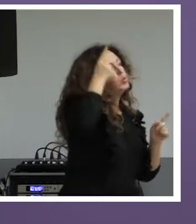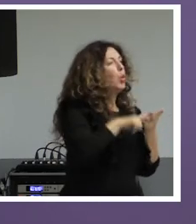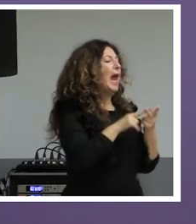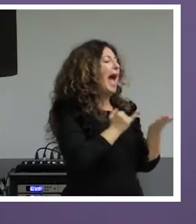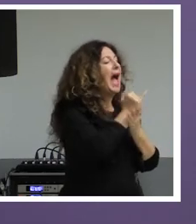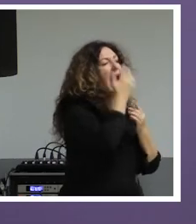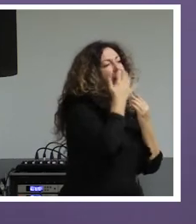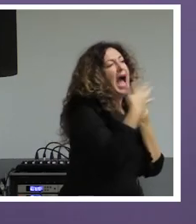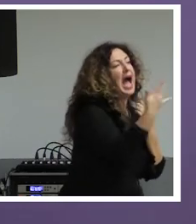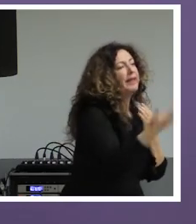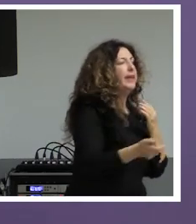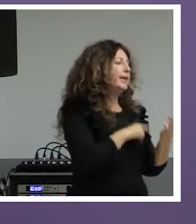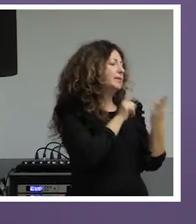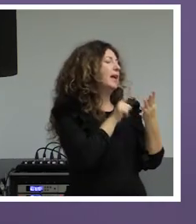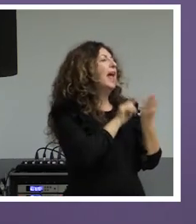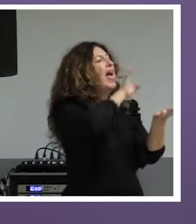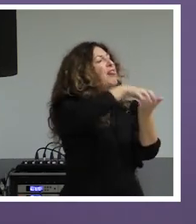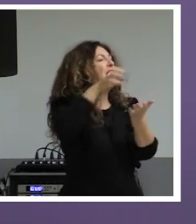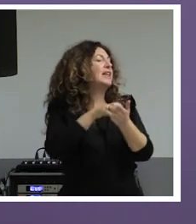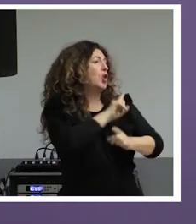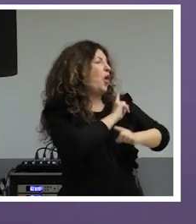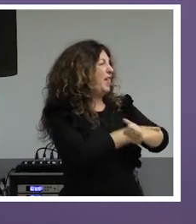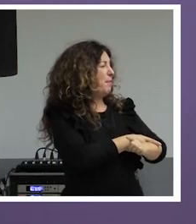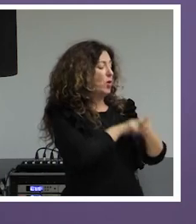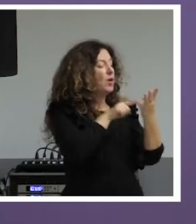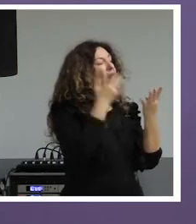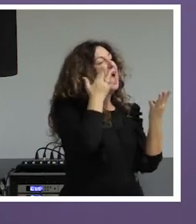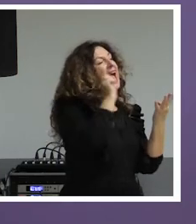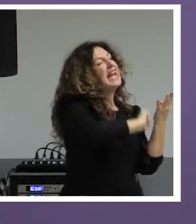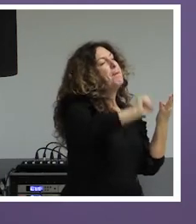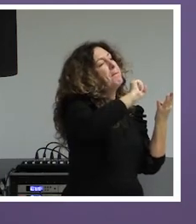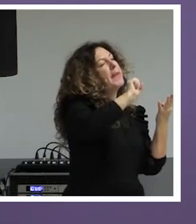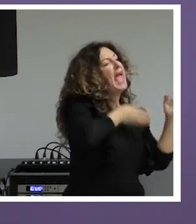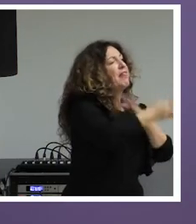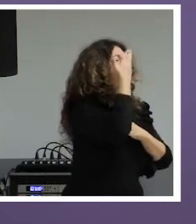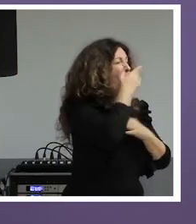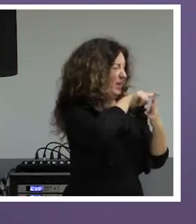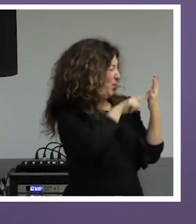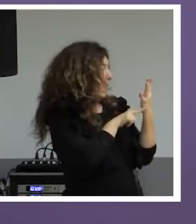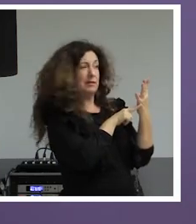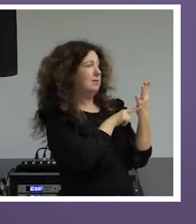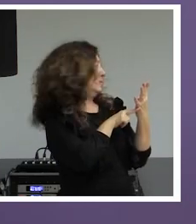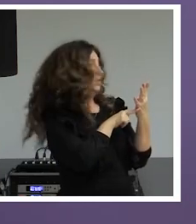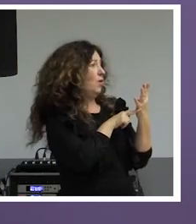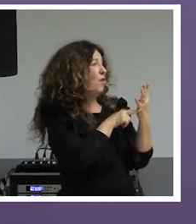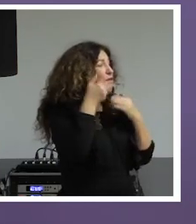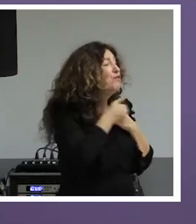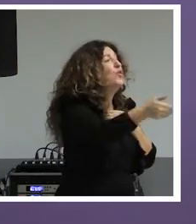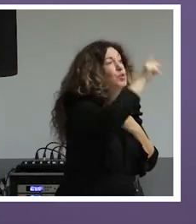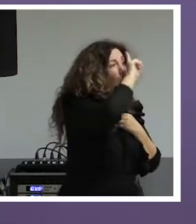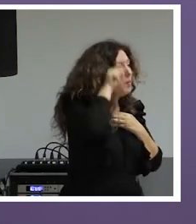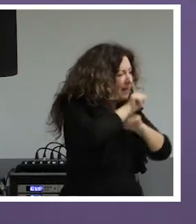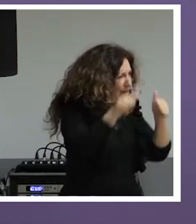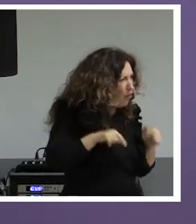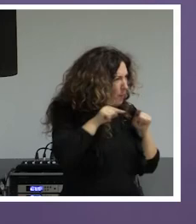juntas de distrito donde tienen casi 250 mil habitantes Pues nos quedamos cortos y solamente les damos las competencias de cultura de